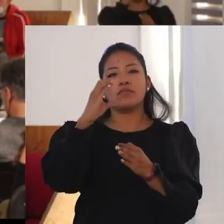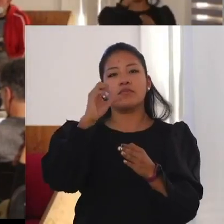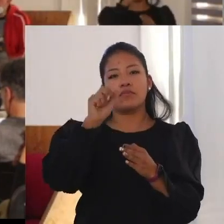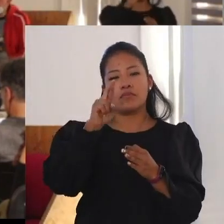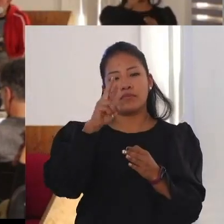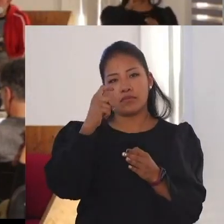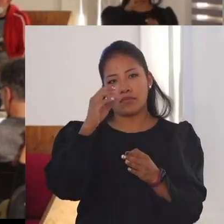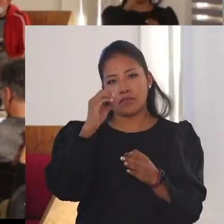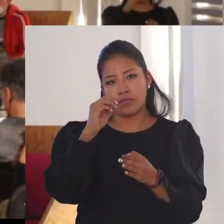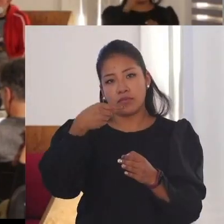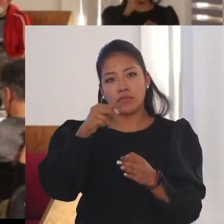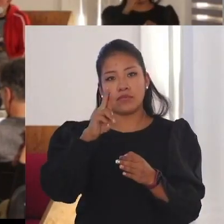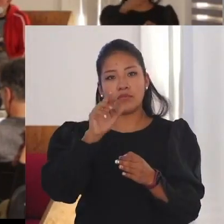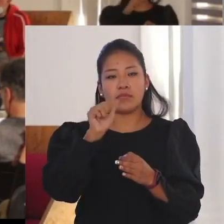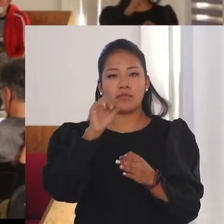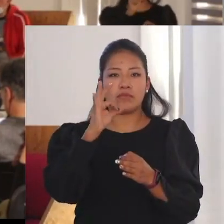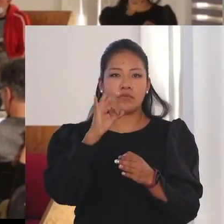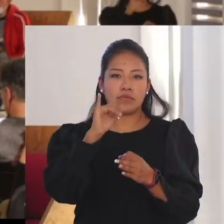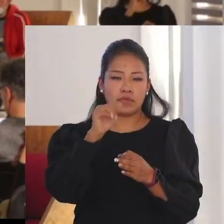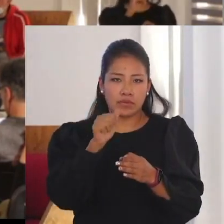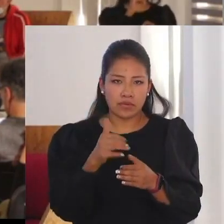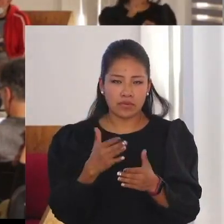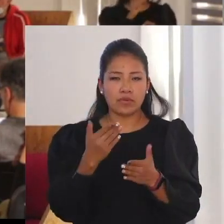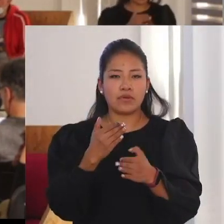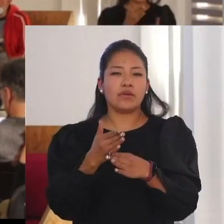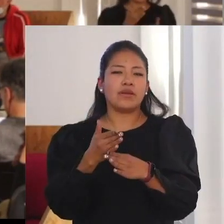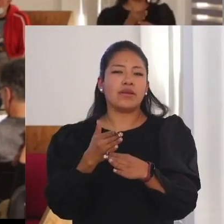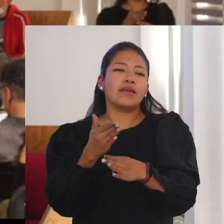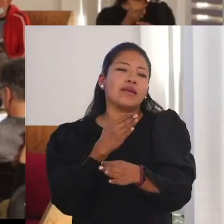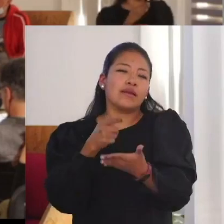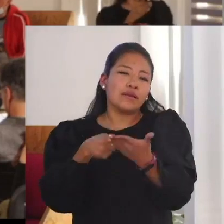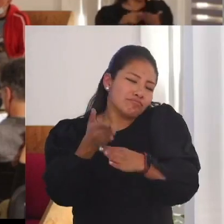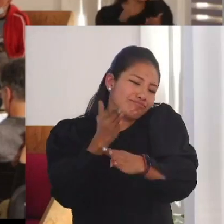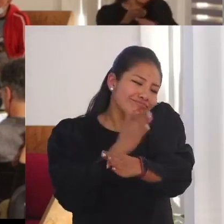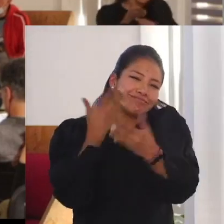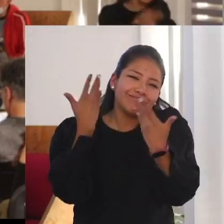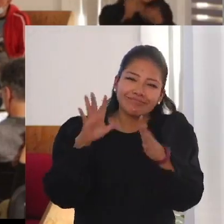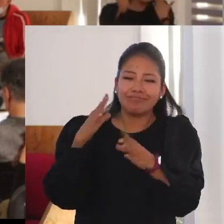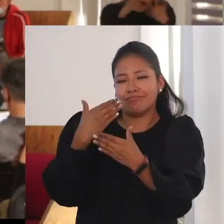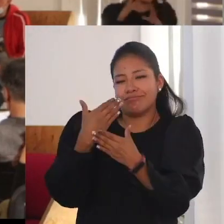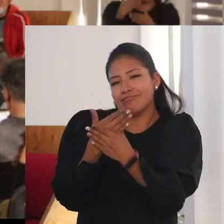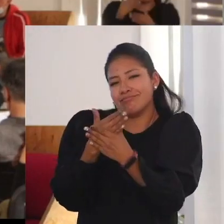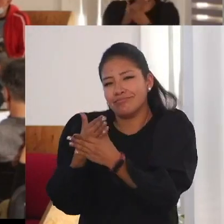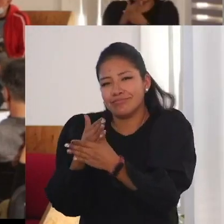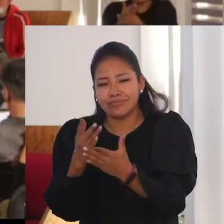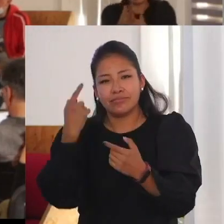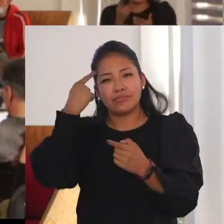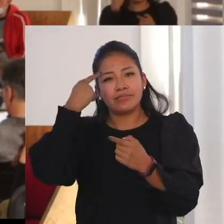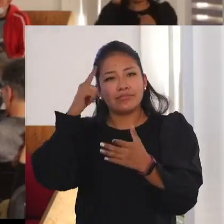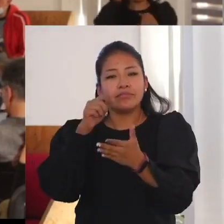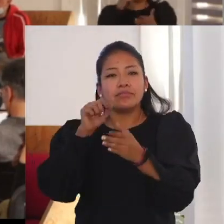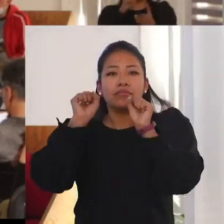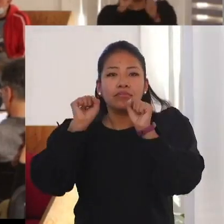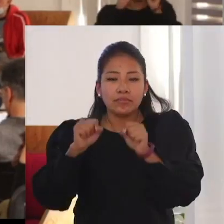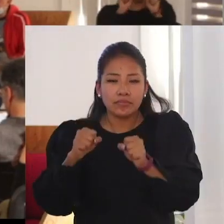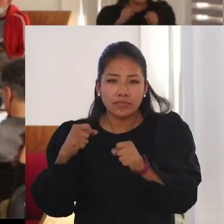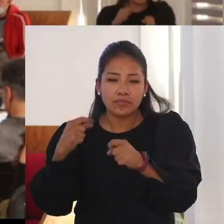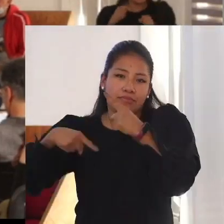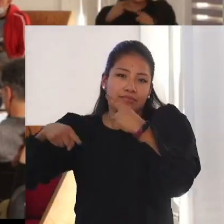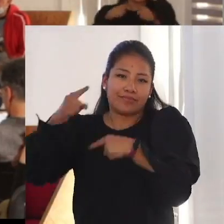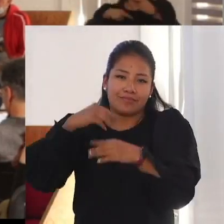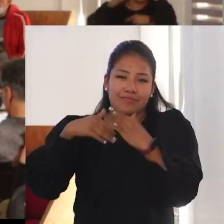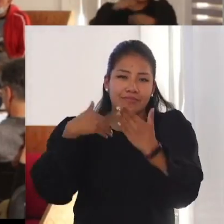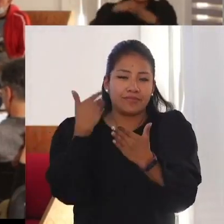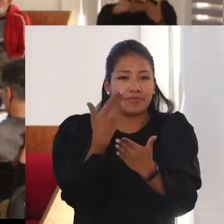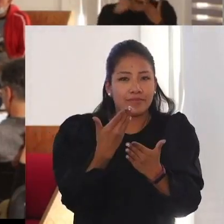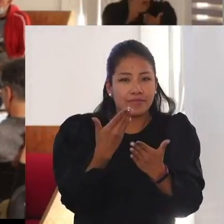toda la información que se ha ido compartiendo durante estos días para que pueda volver a los participantes y a los participantes y